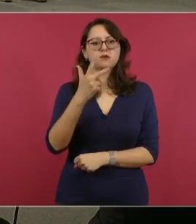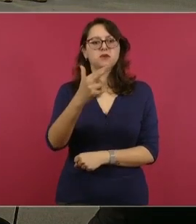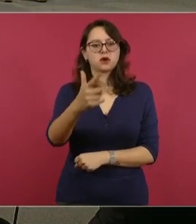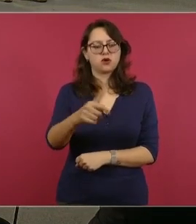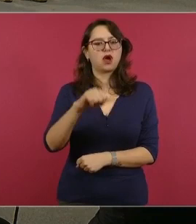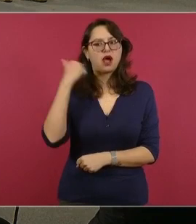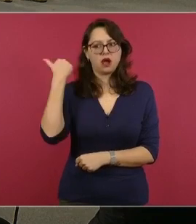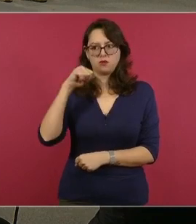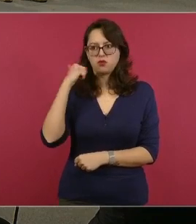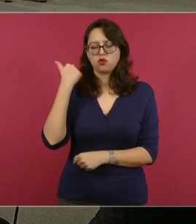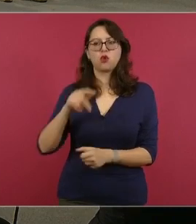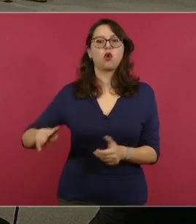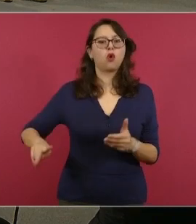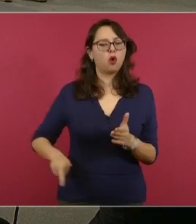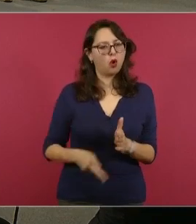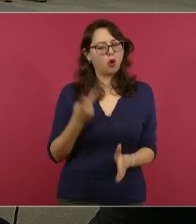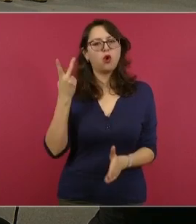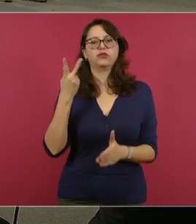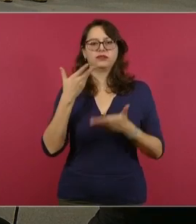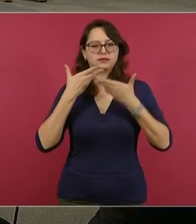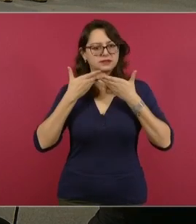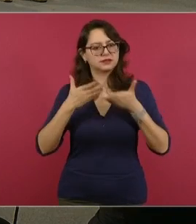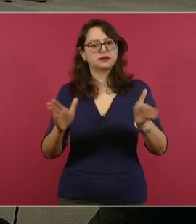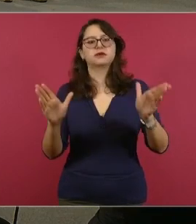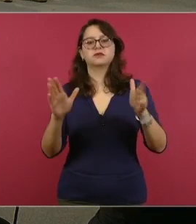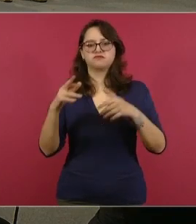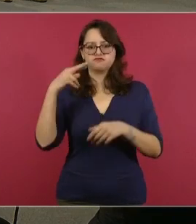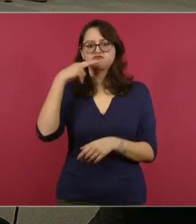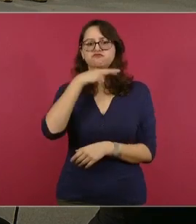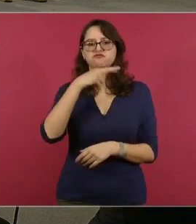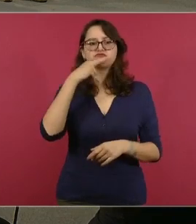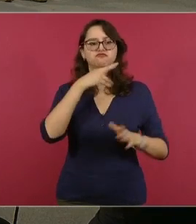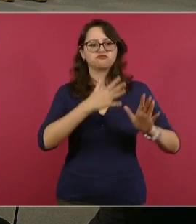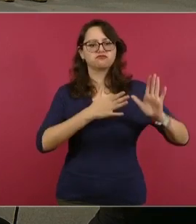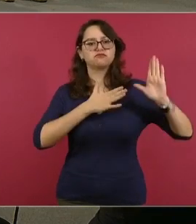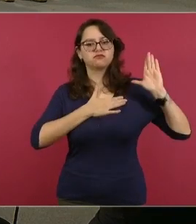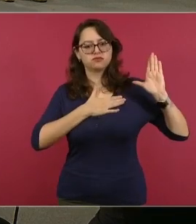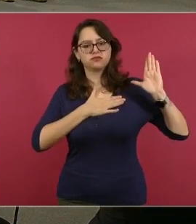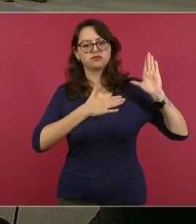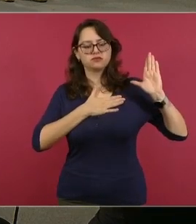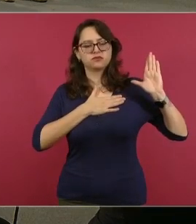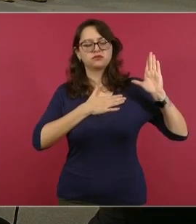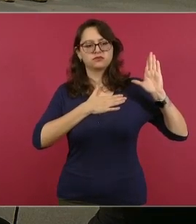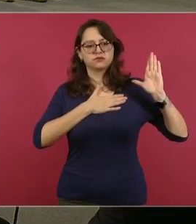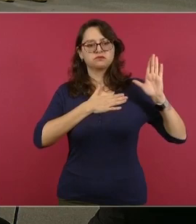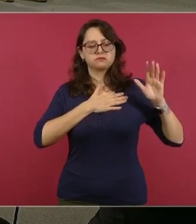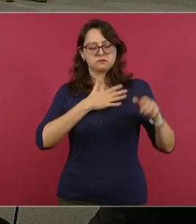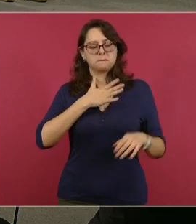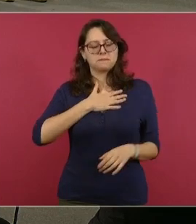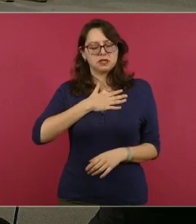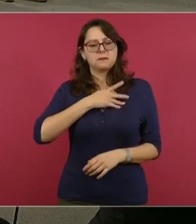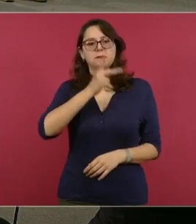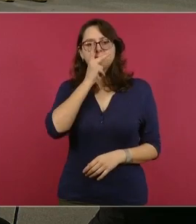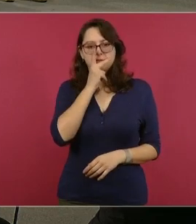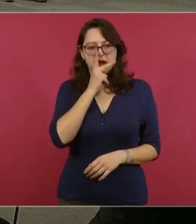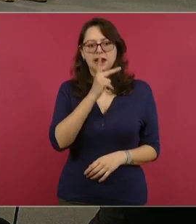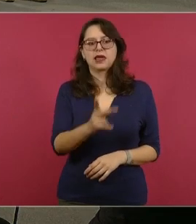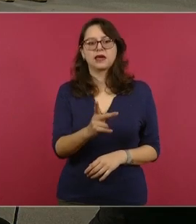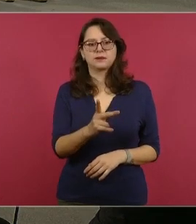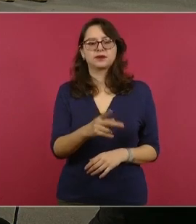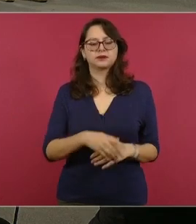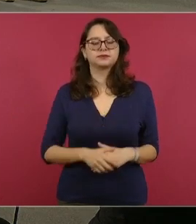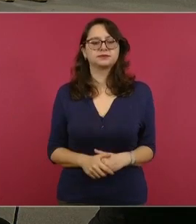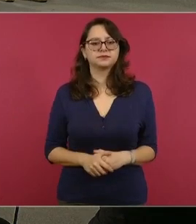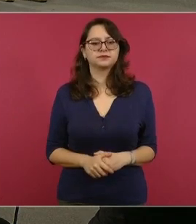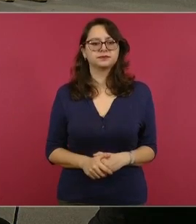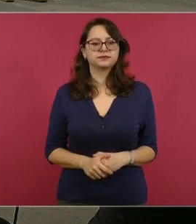como puerto, y lo vamos a hacer pronto. Es mi compromiso, es mi palabra. Y vamos